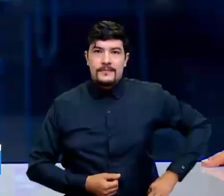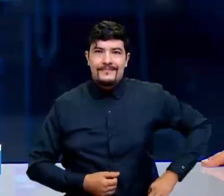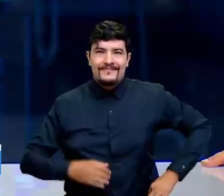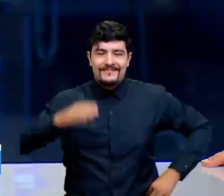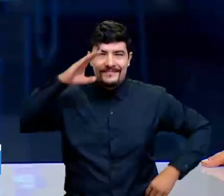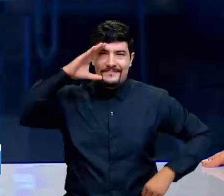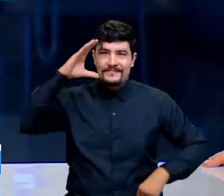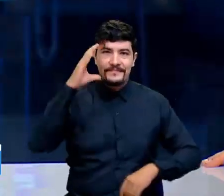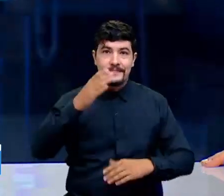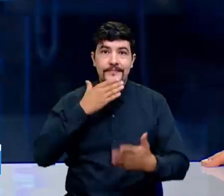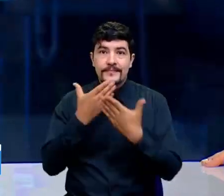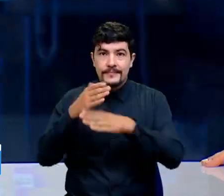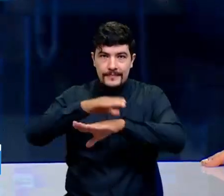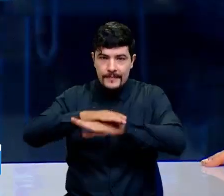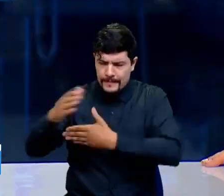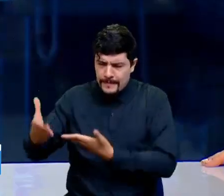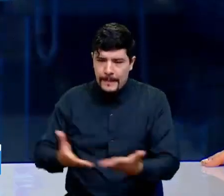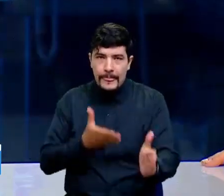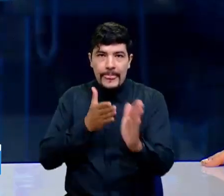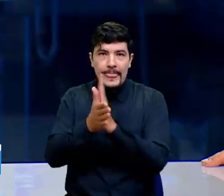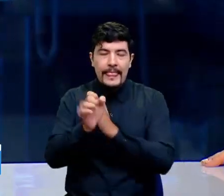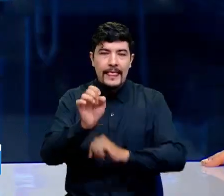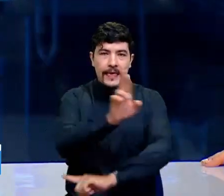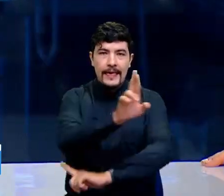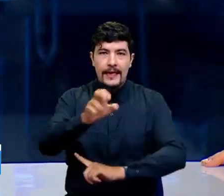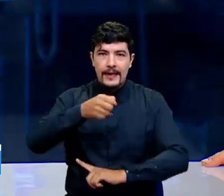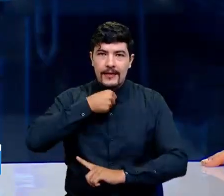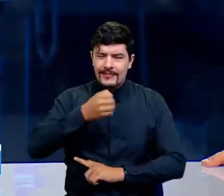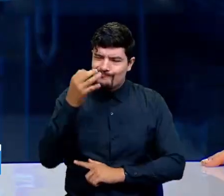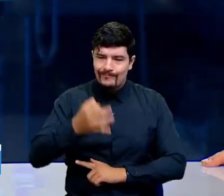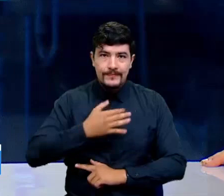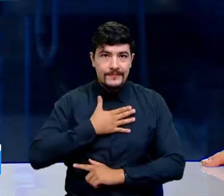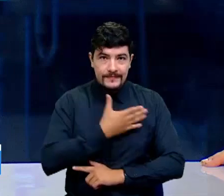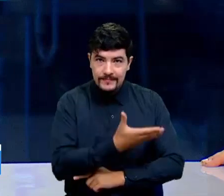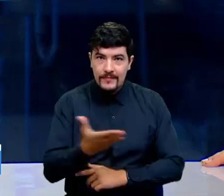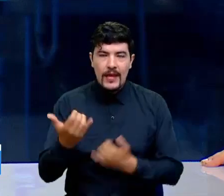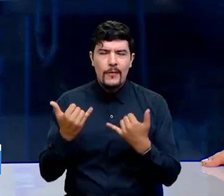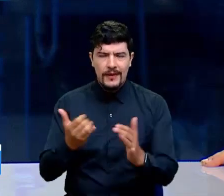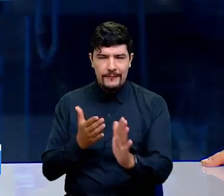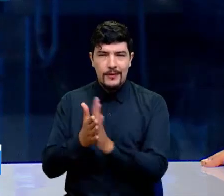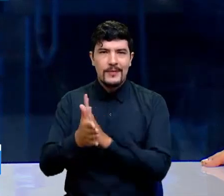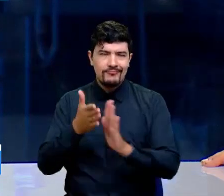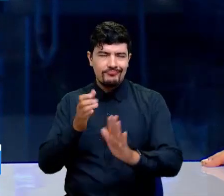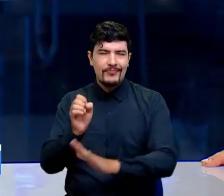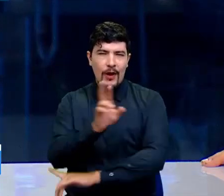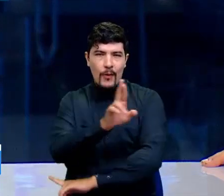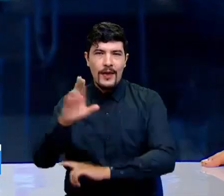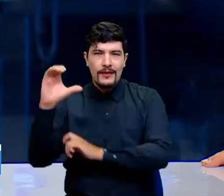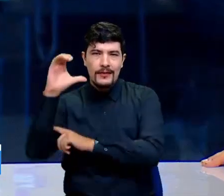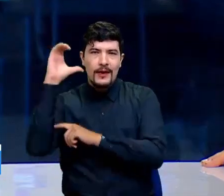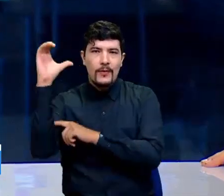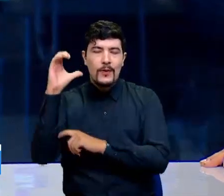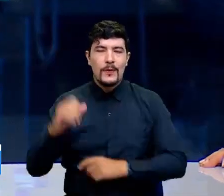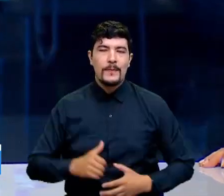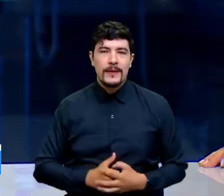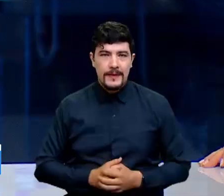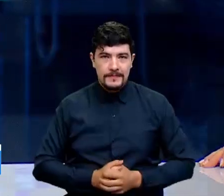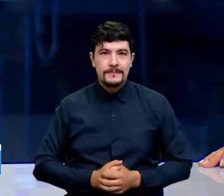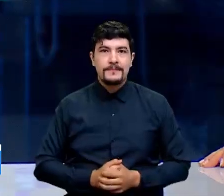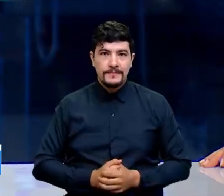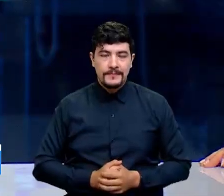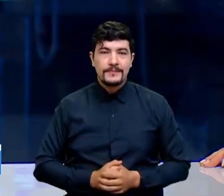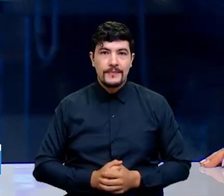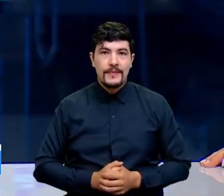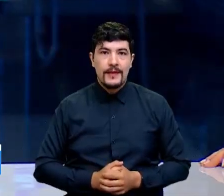Buenas tardes, bienvenidos a Oriente Noticias. Como siempre, un gusto acompañarlos a esta hora con toda la información del Oriente colombiano. Y avanzan las labores de rescate de